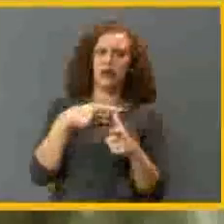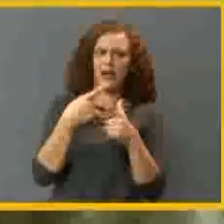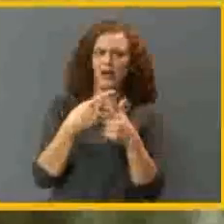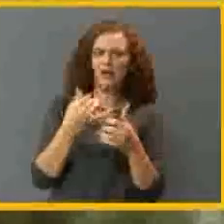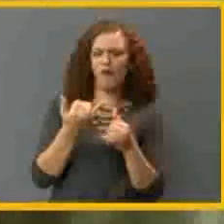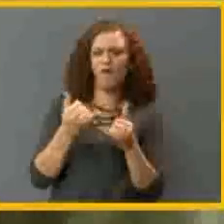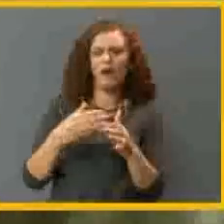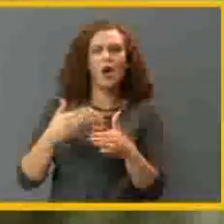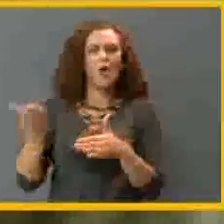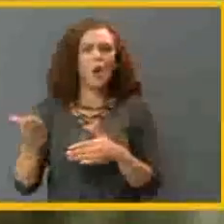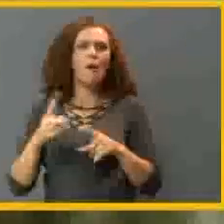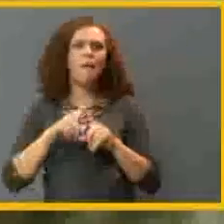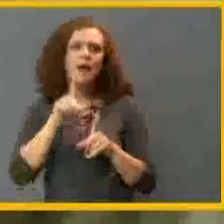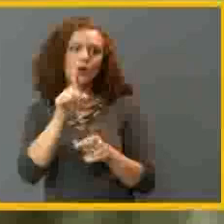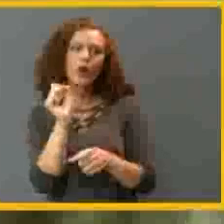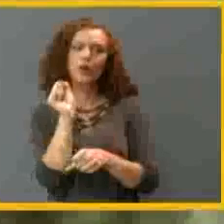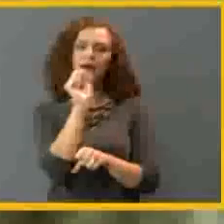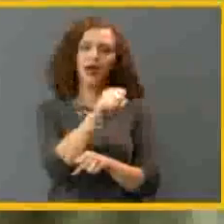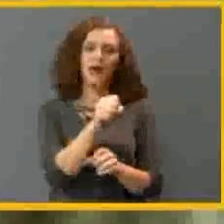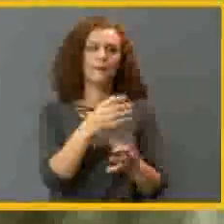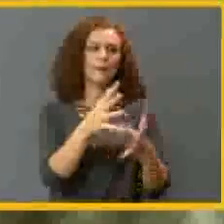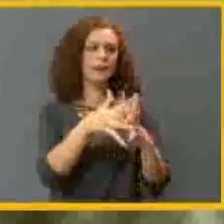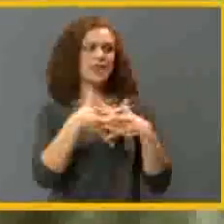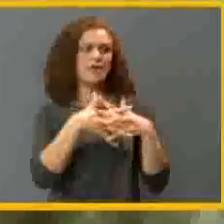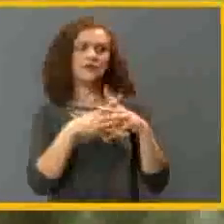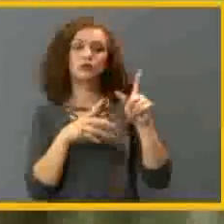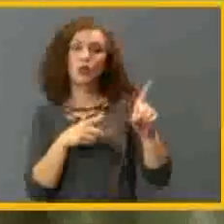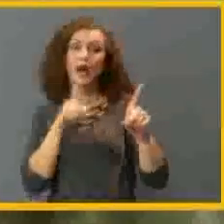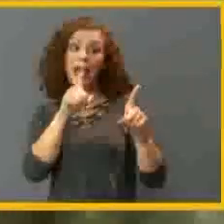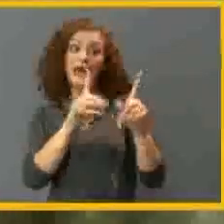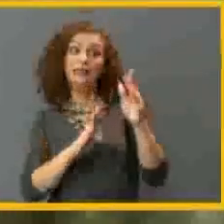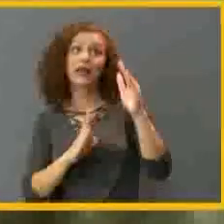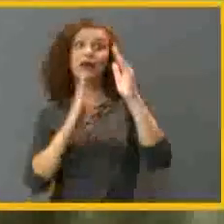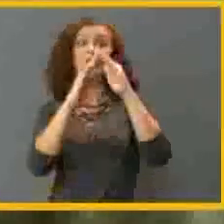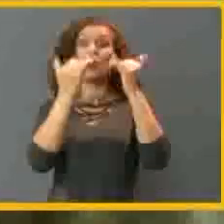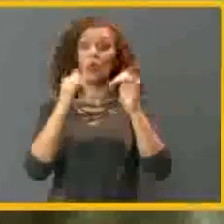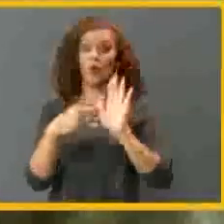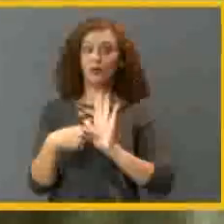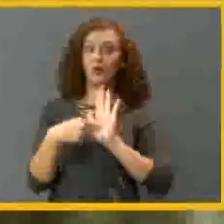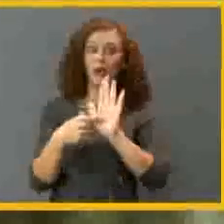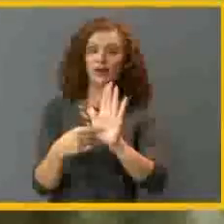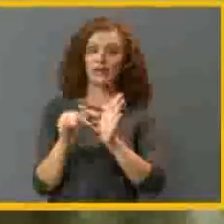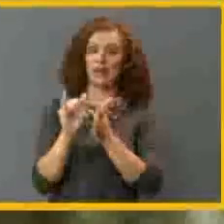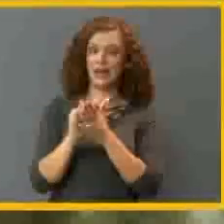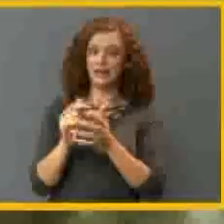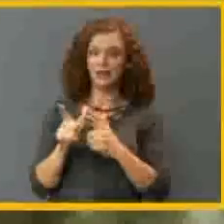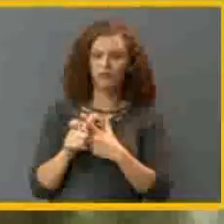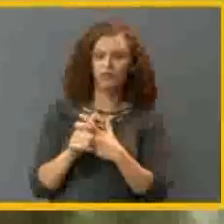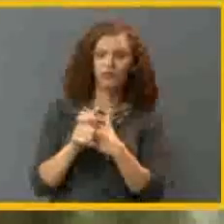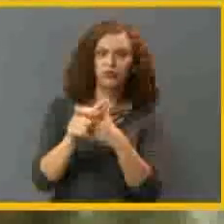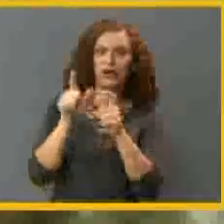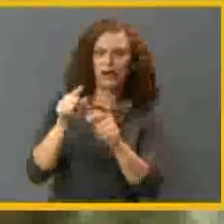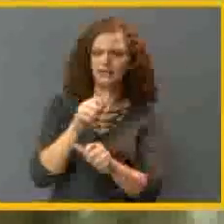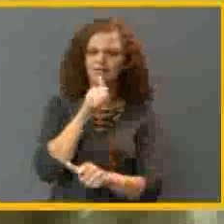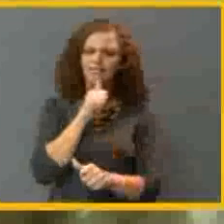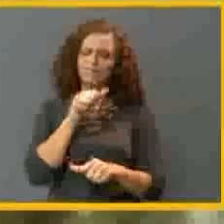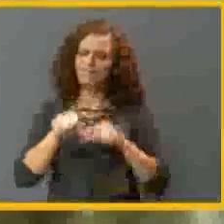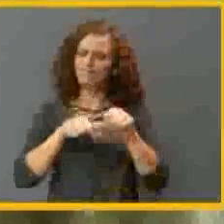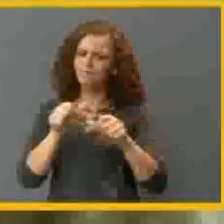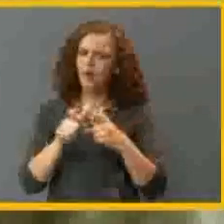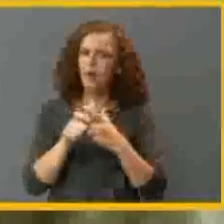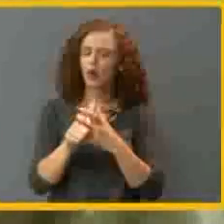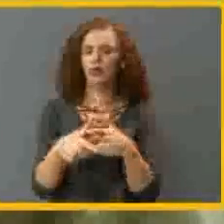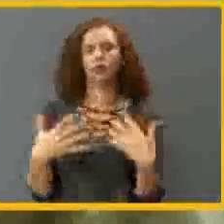fuera de juego, pero que le gana al defensor rival a esa altura. Un jugador que demuestre esa velocidad y esa resistencia a la